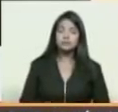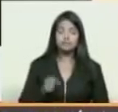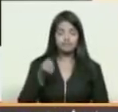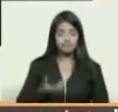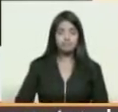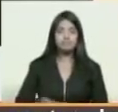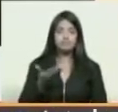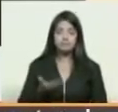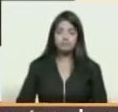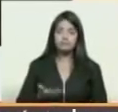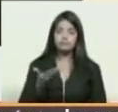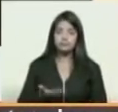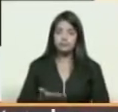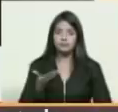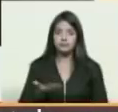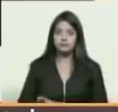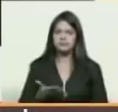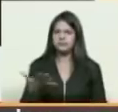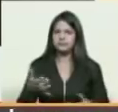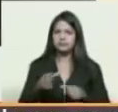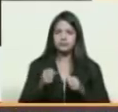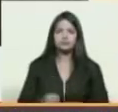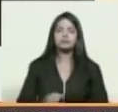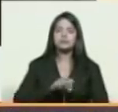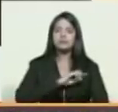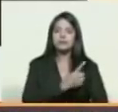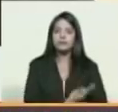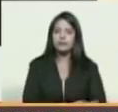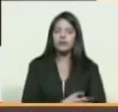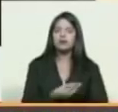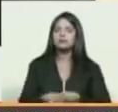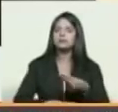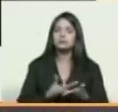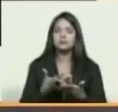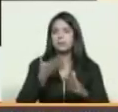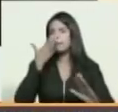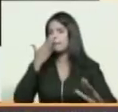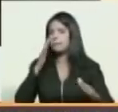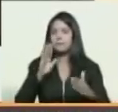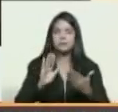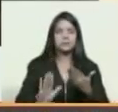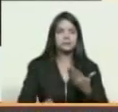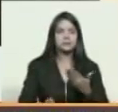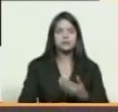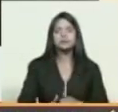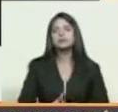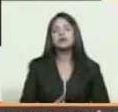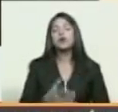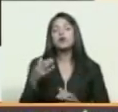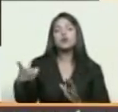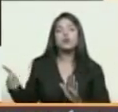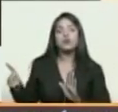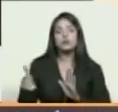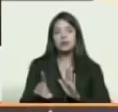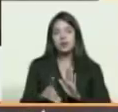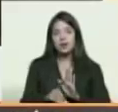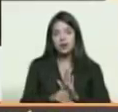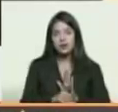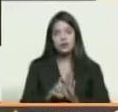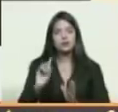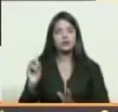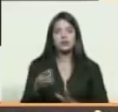fundamental para consolidar y hacer irreversible los derechos del